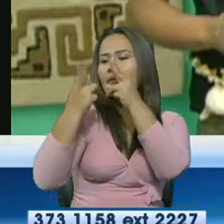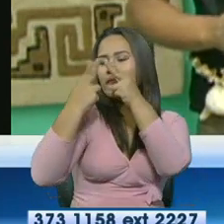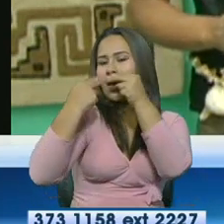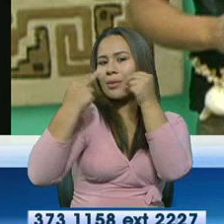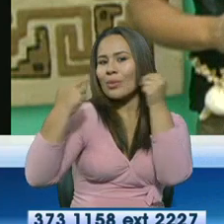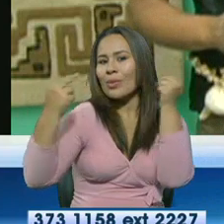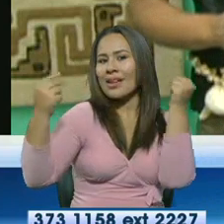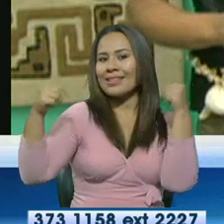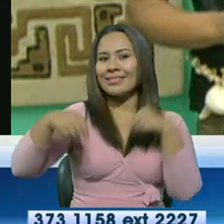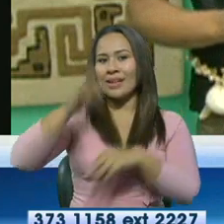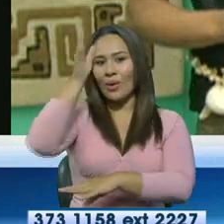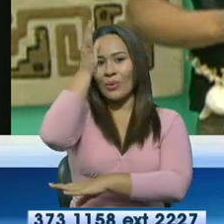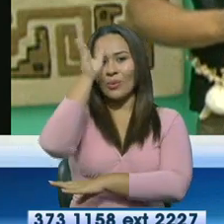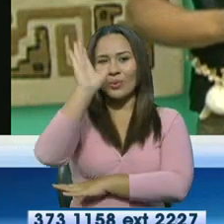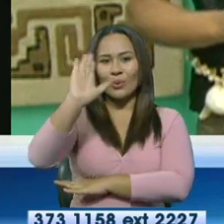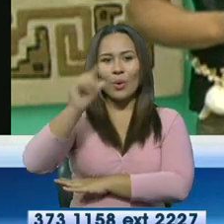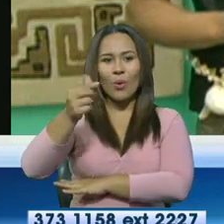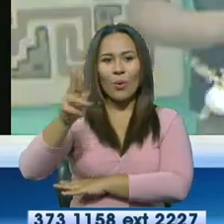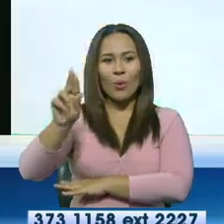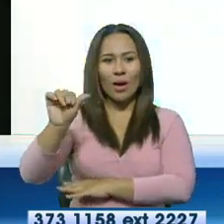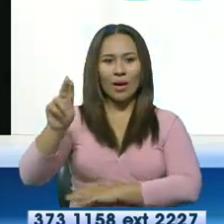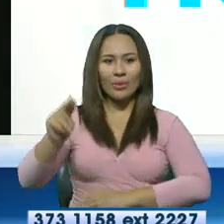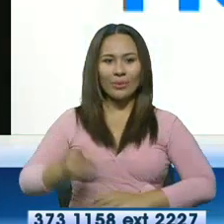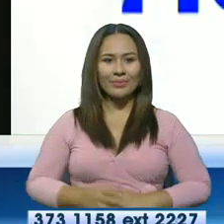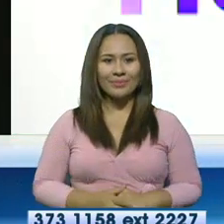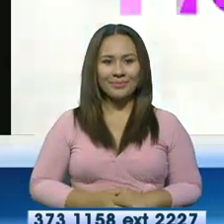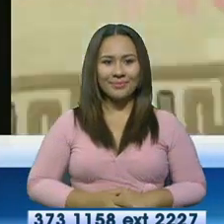melodías en la cultura del Cantón Guano.